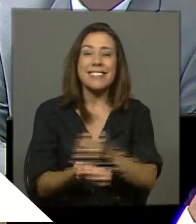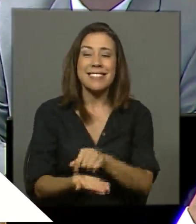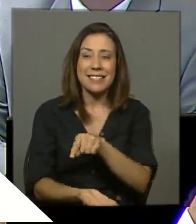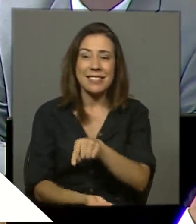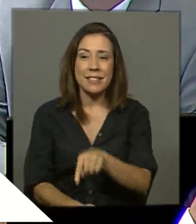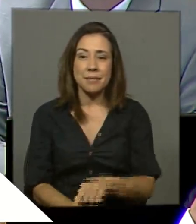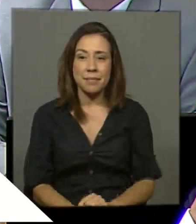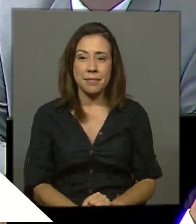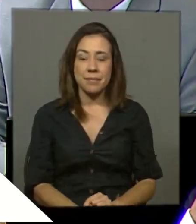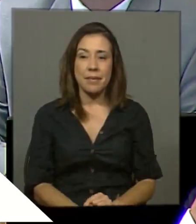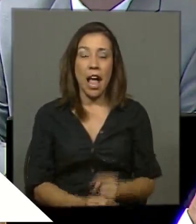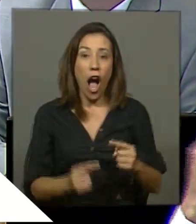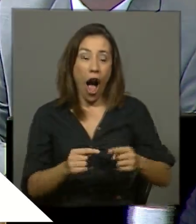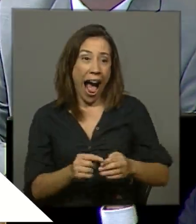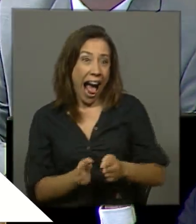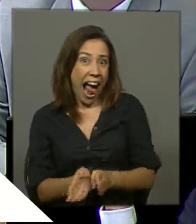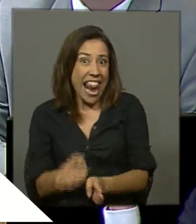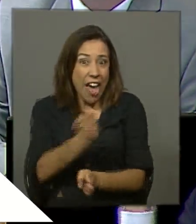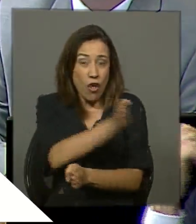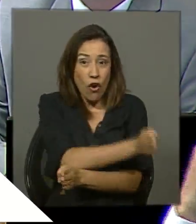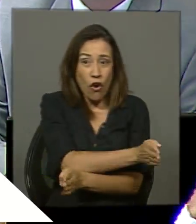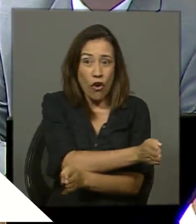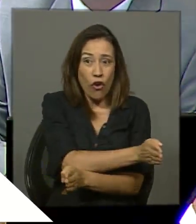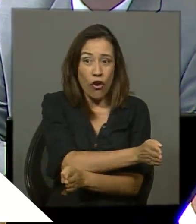sab ministro al otro